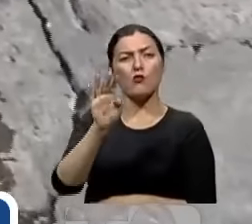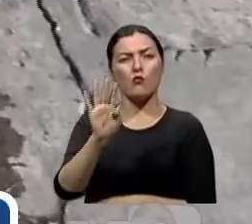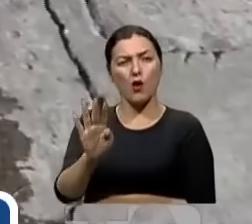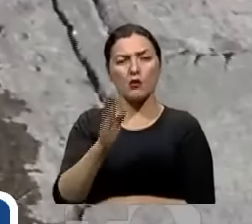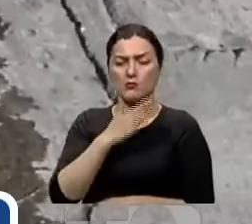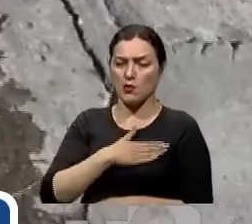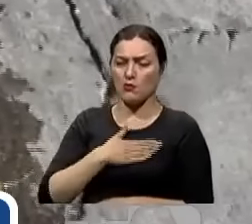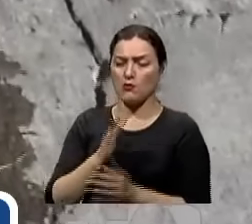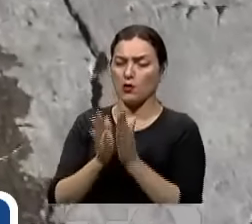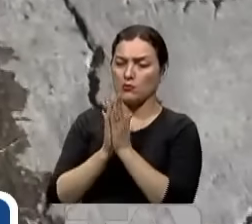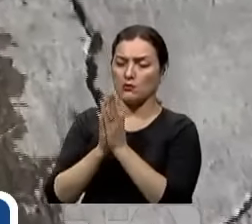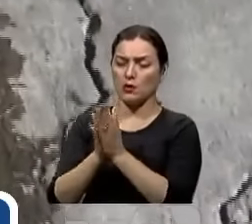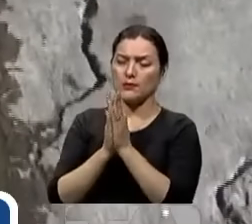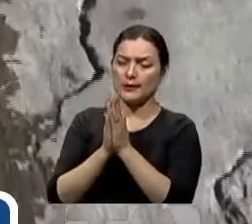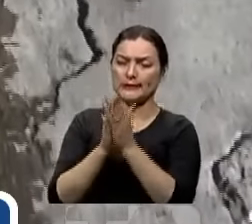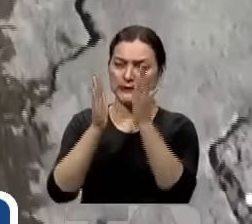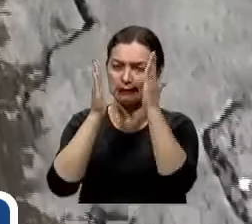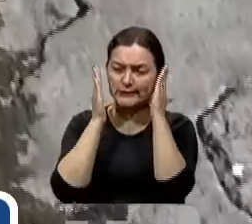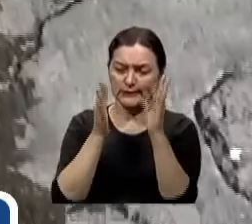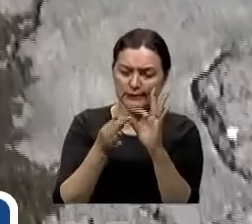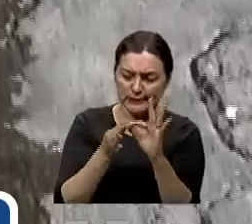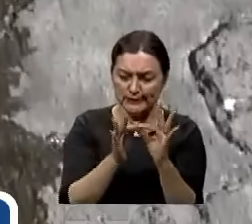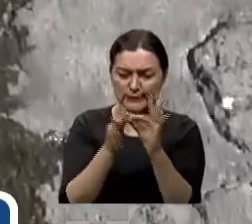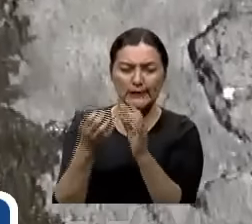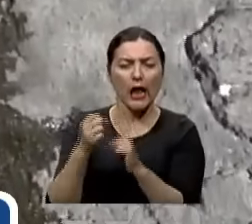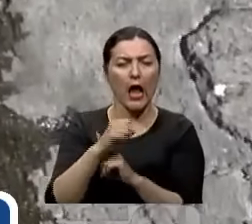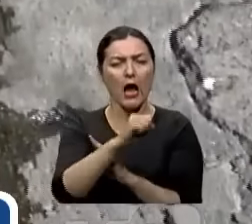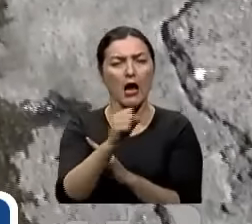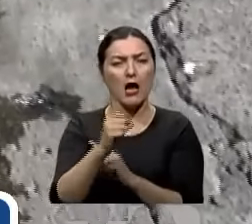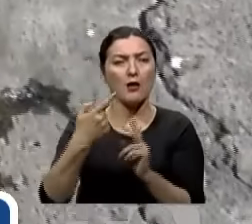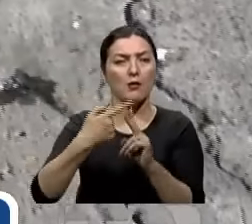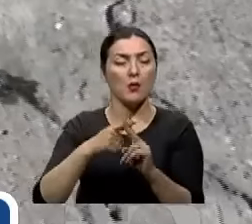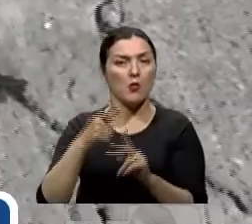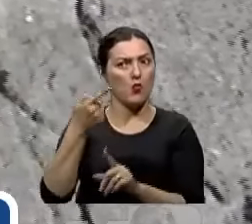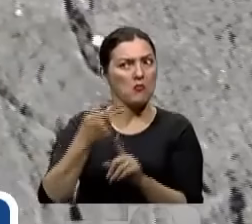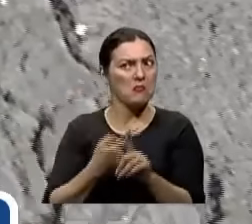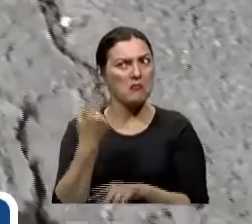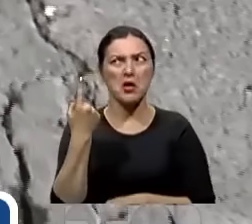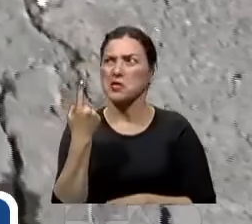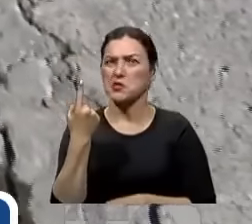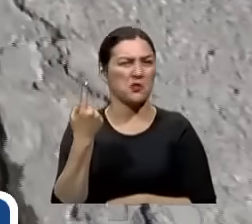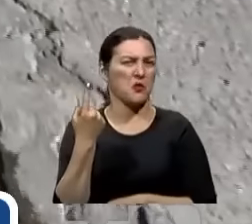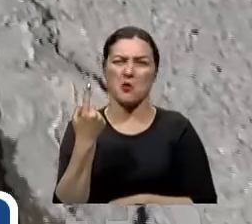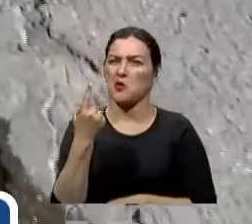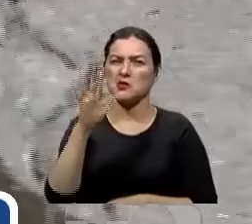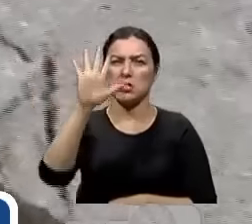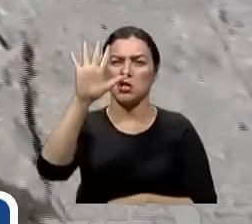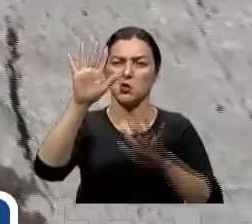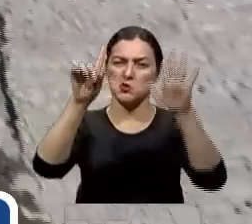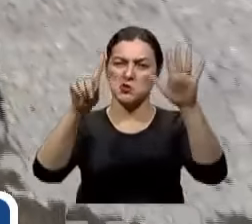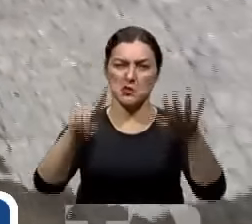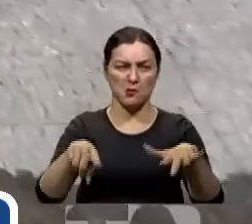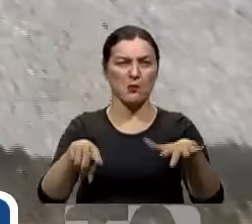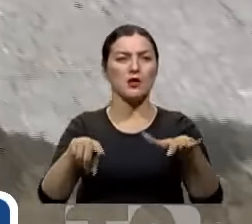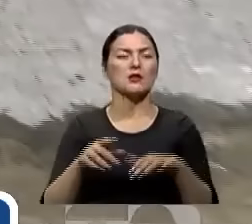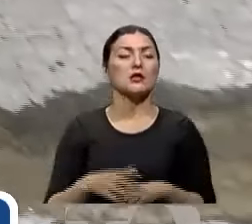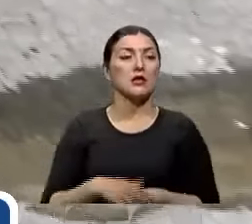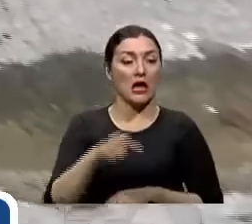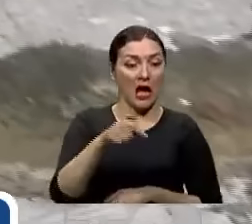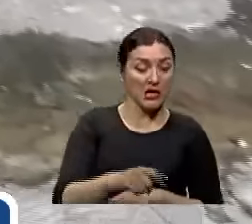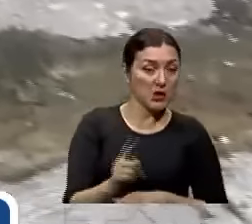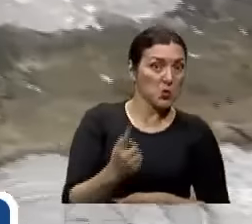dé arreglando esta situación, porque empezó con un poco, pero no es un mes, esto ya va por los 5 o 6 meses, y no es solamente